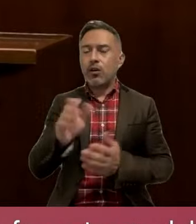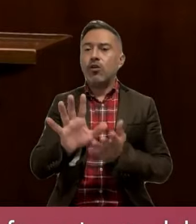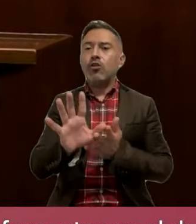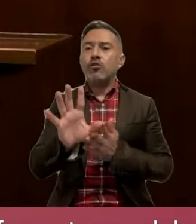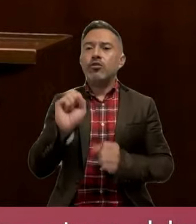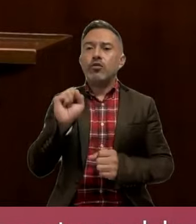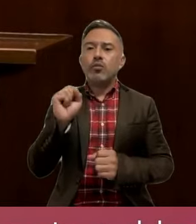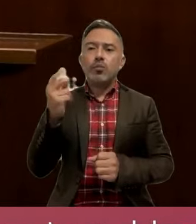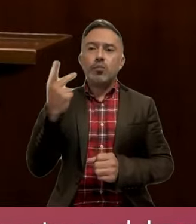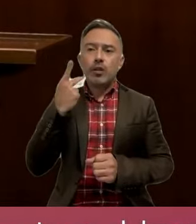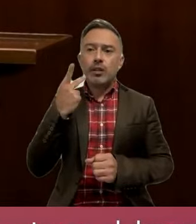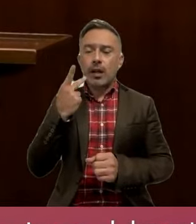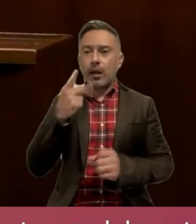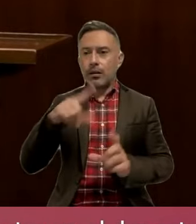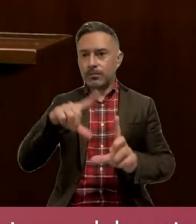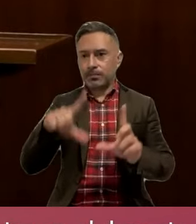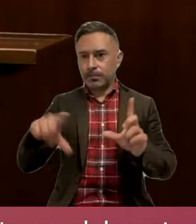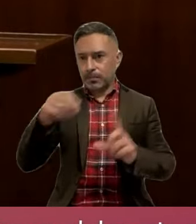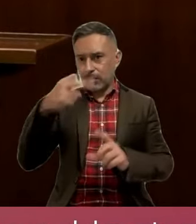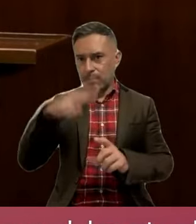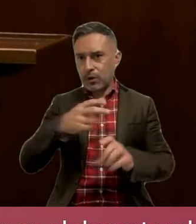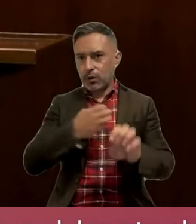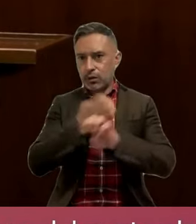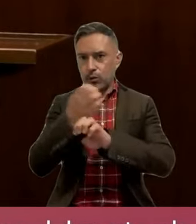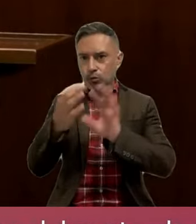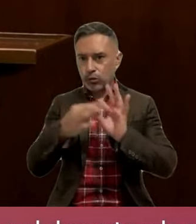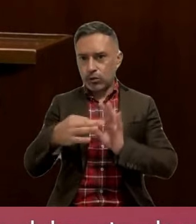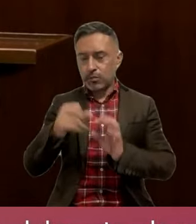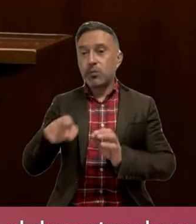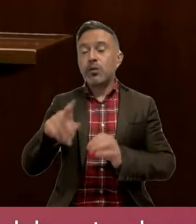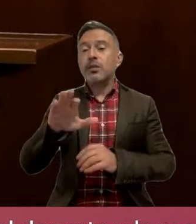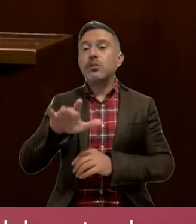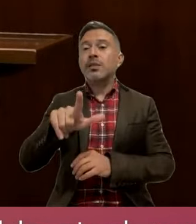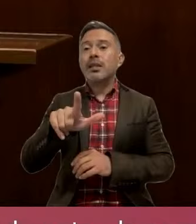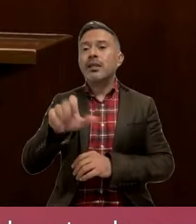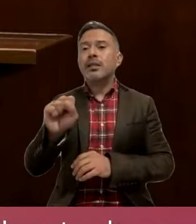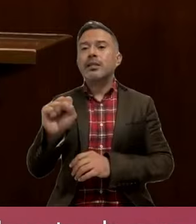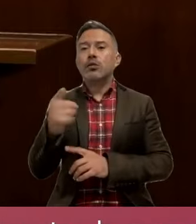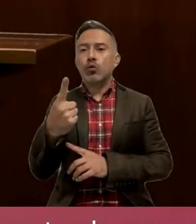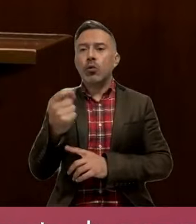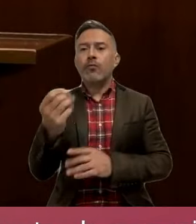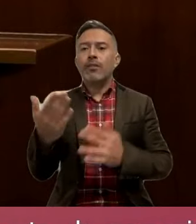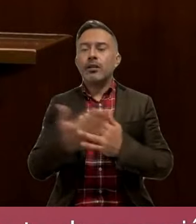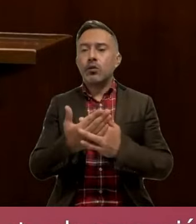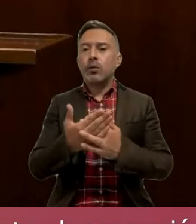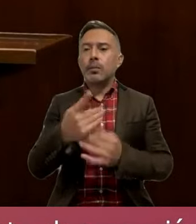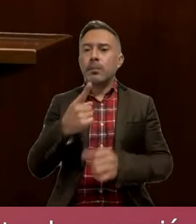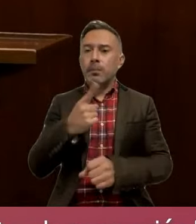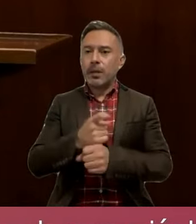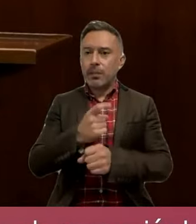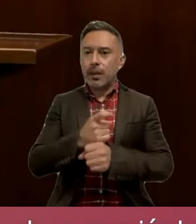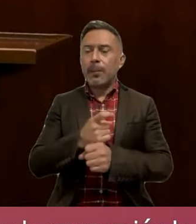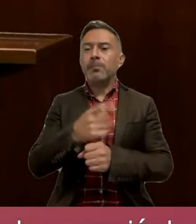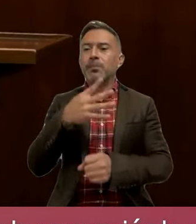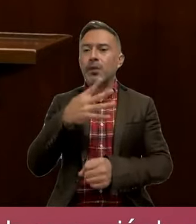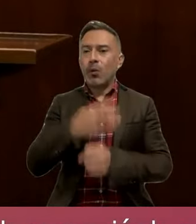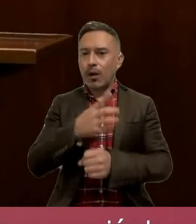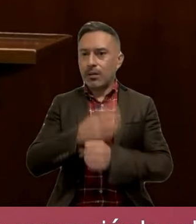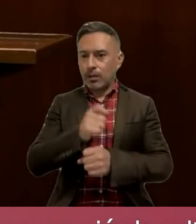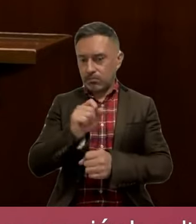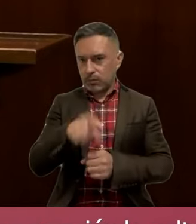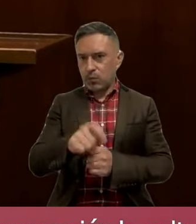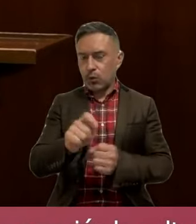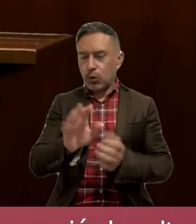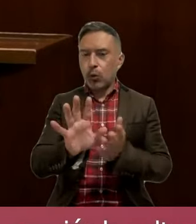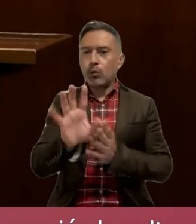de los Estados Unidos Mexicanos, 57 y 61, fracción primera y cuarta de la Constitución Política